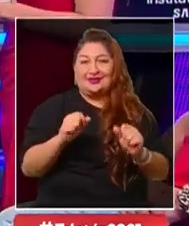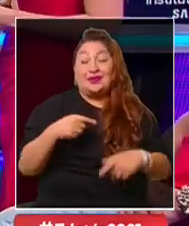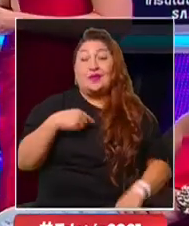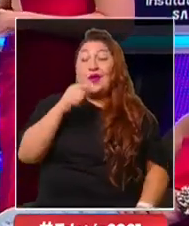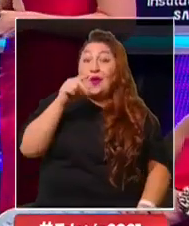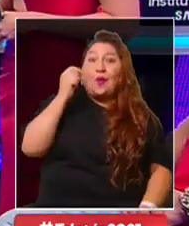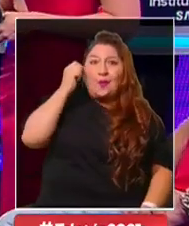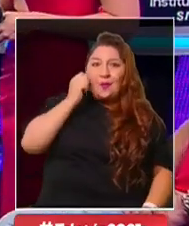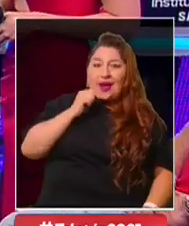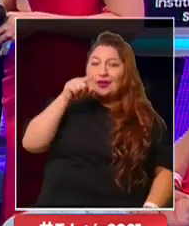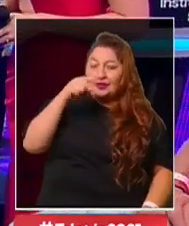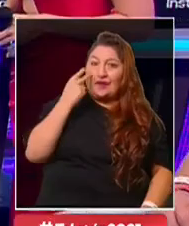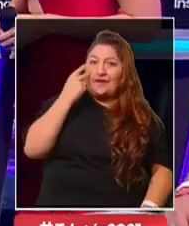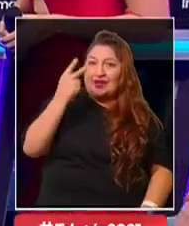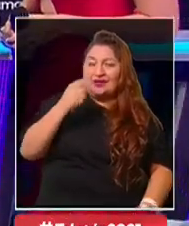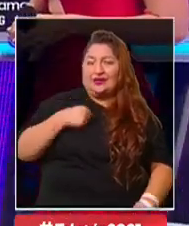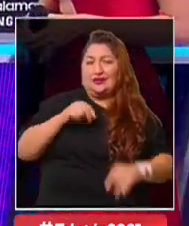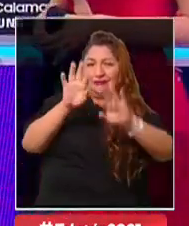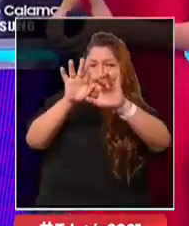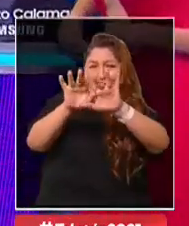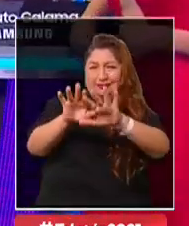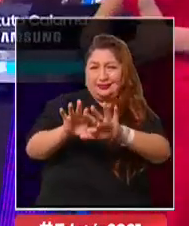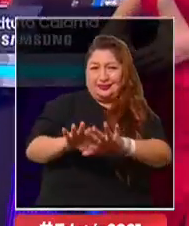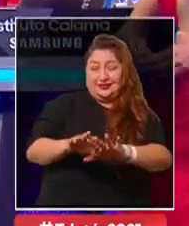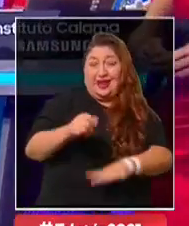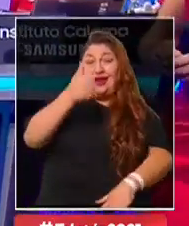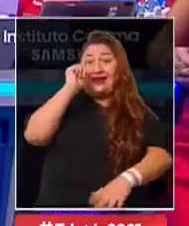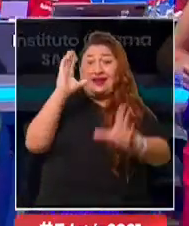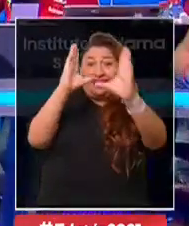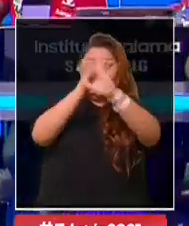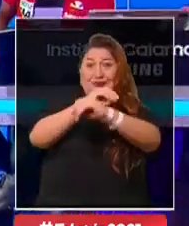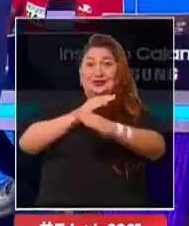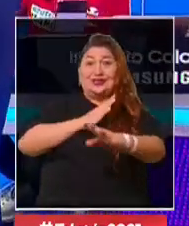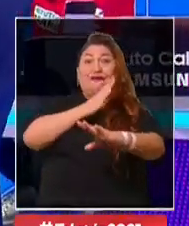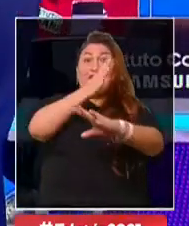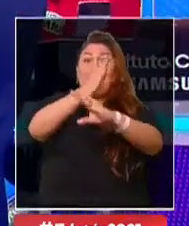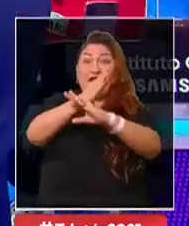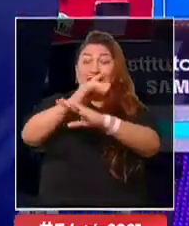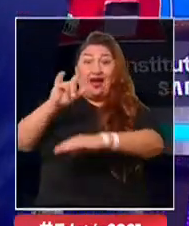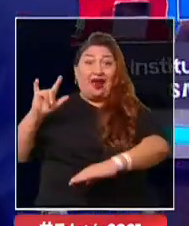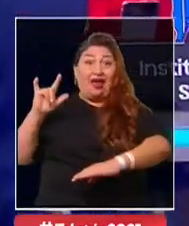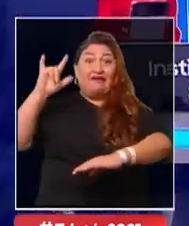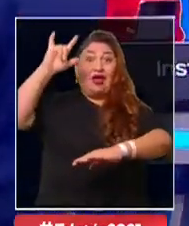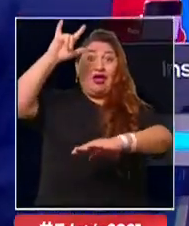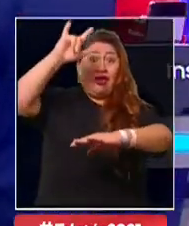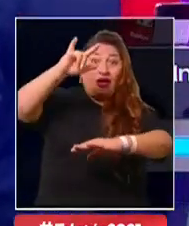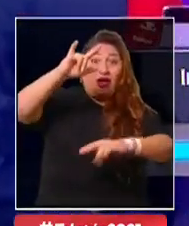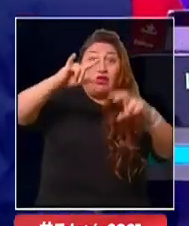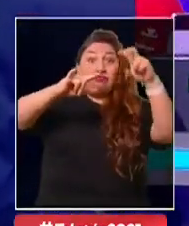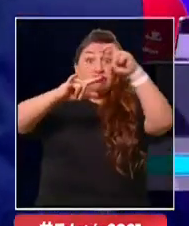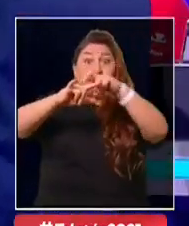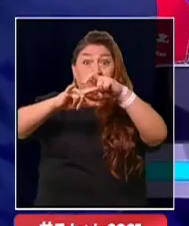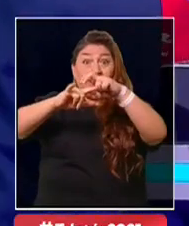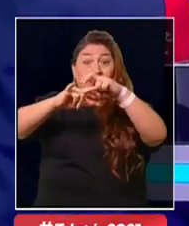lo que te escribí en la mañana? Anoche fui al aeropuerto a subirme al avión. Desgraciadamente no,